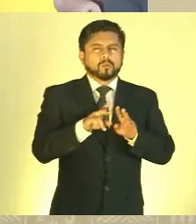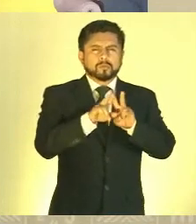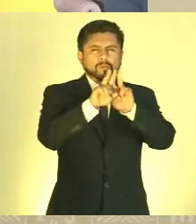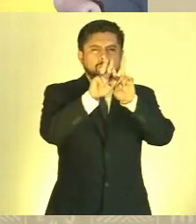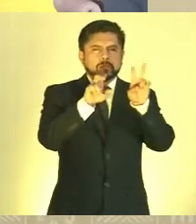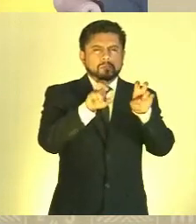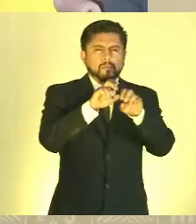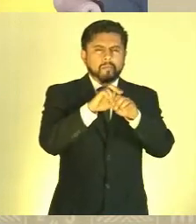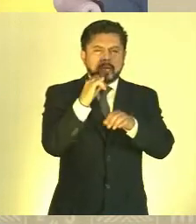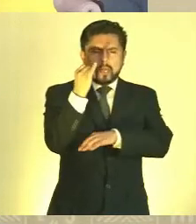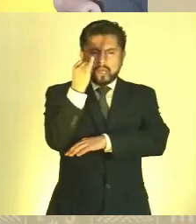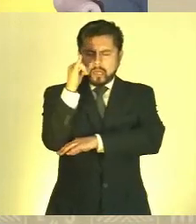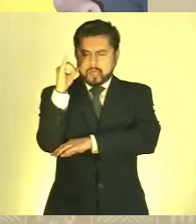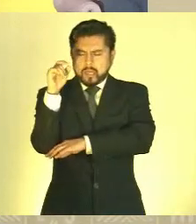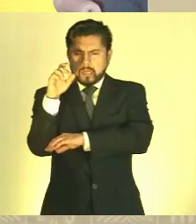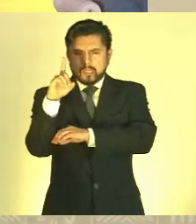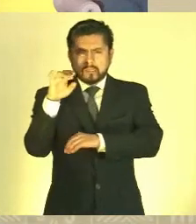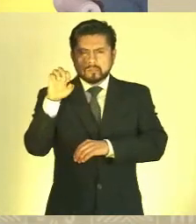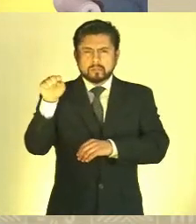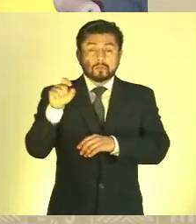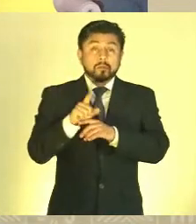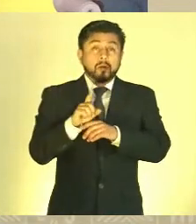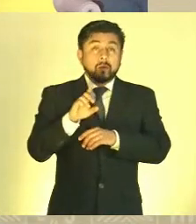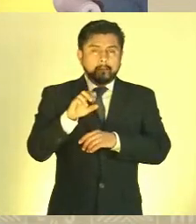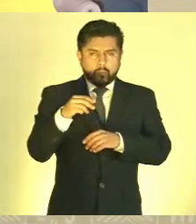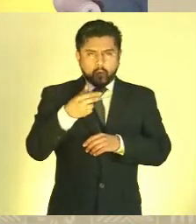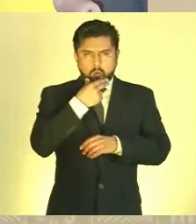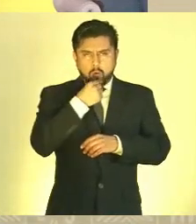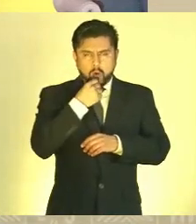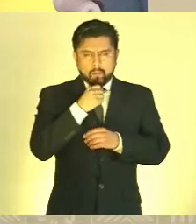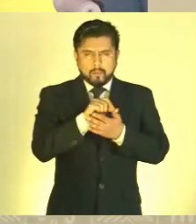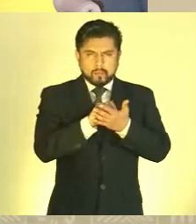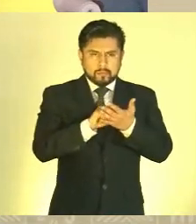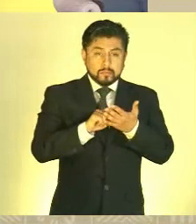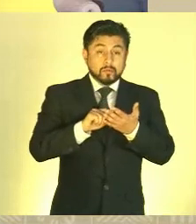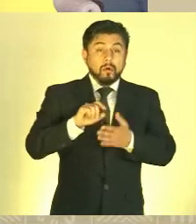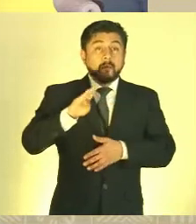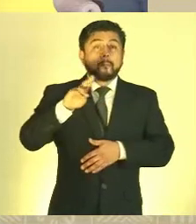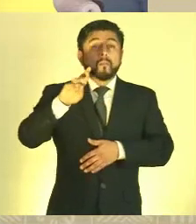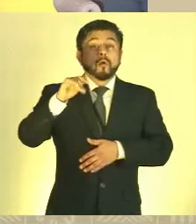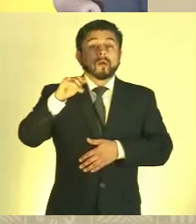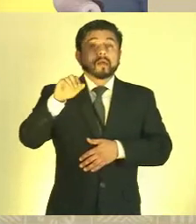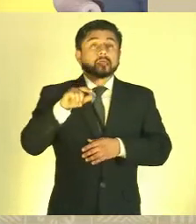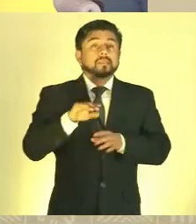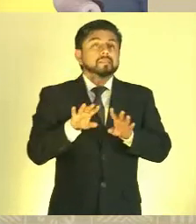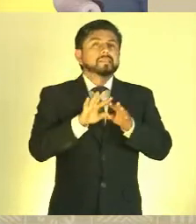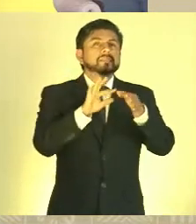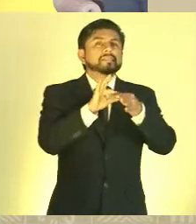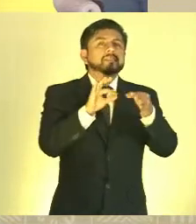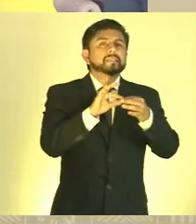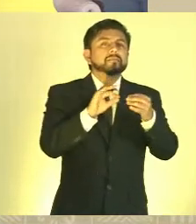los senderos que se bifurcan de Borges, en donde hay dos realidades simultáneas